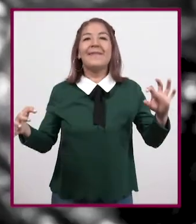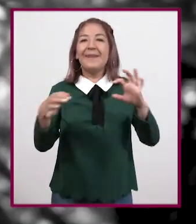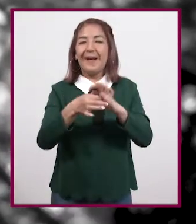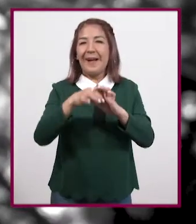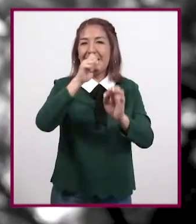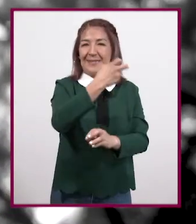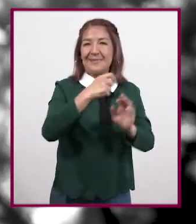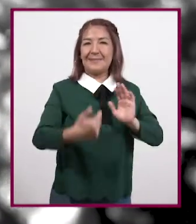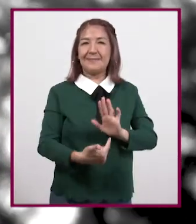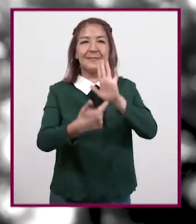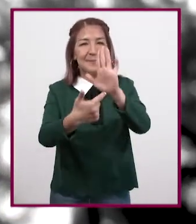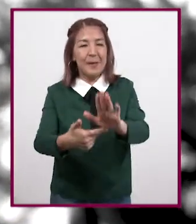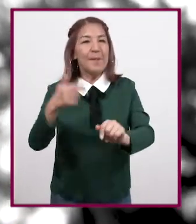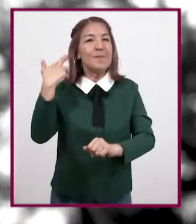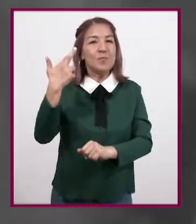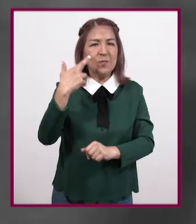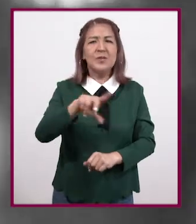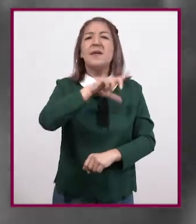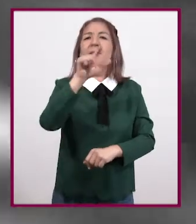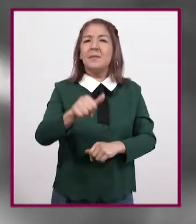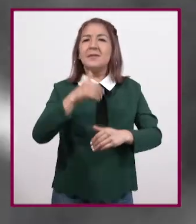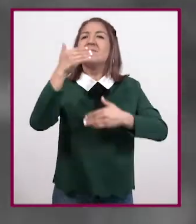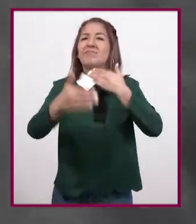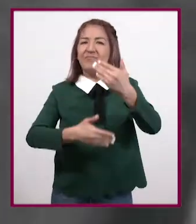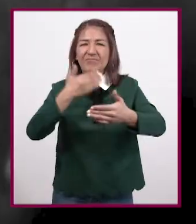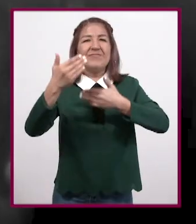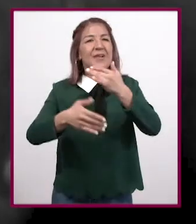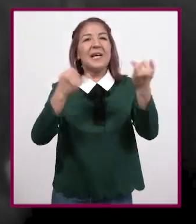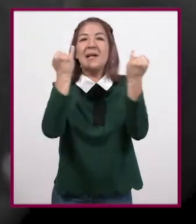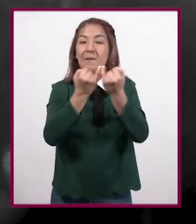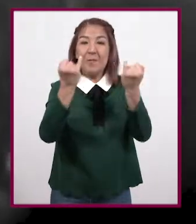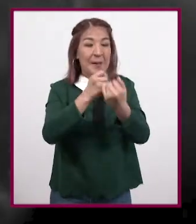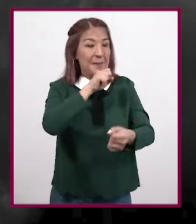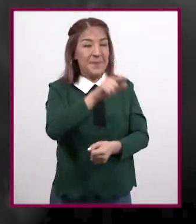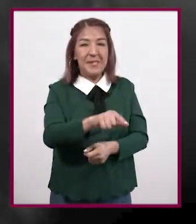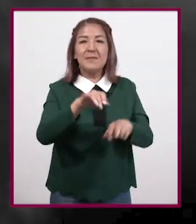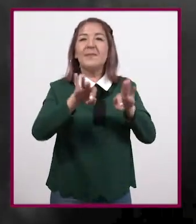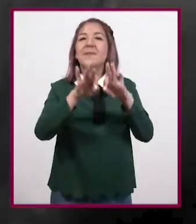de lo que él nos presenta. Así se van desarrollando muchas veces